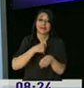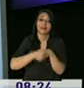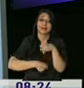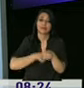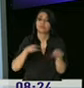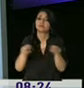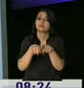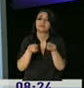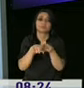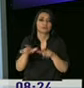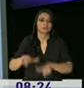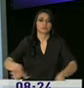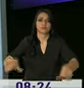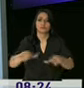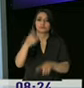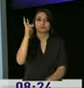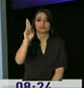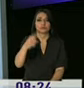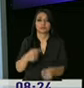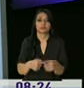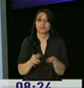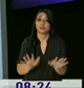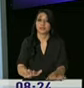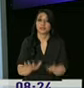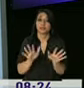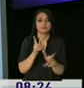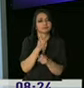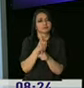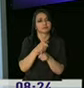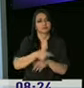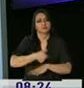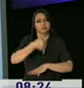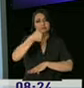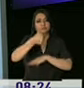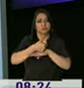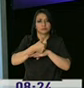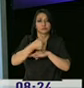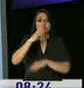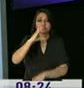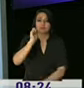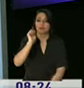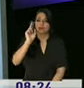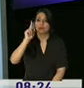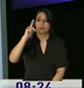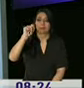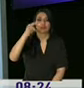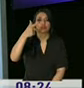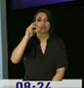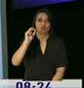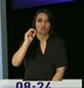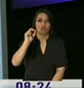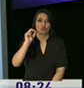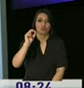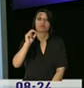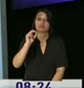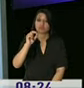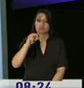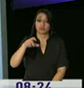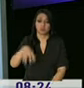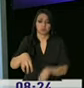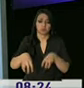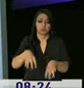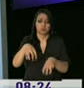en el sur de la ciudad. Ahí. Así que, autoridades, eso en Caupicho, como ven, son verdaderas zanjas,